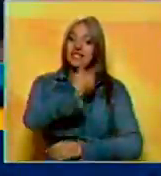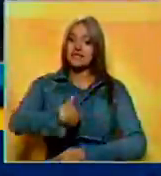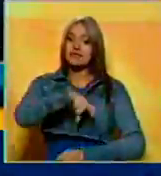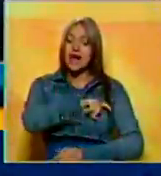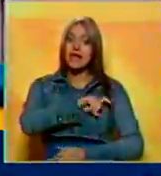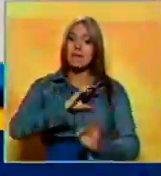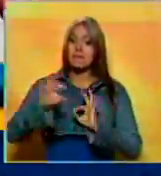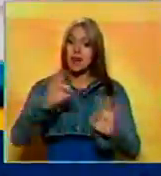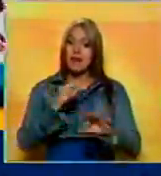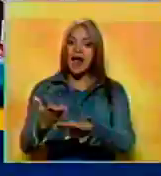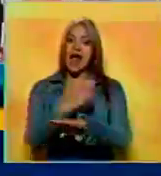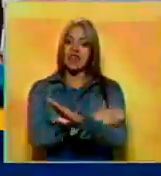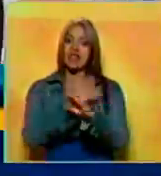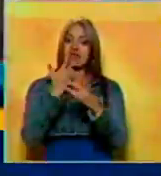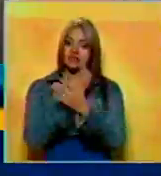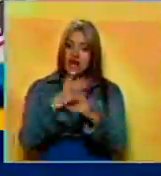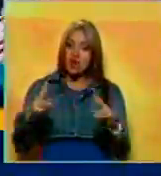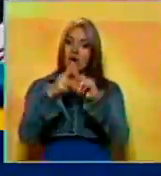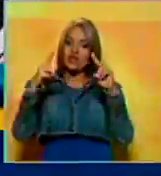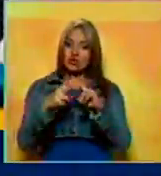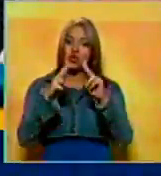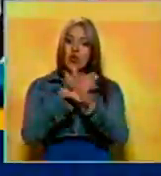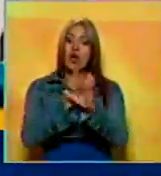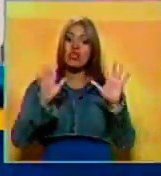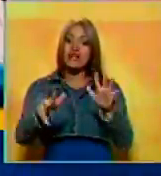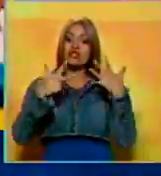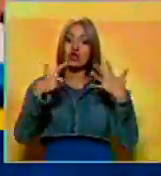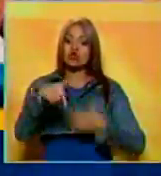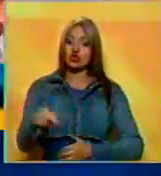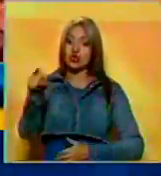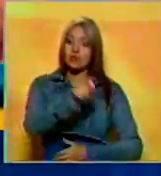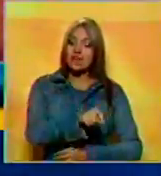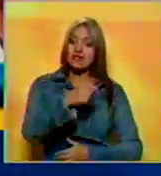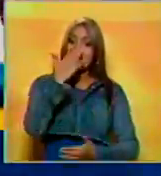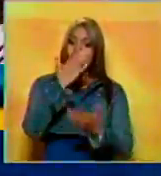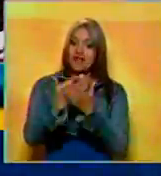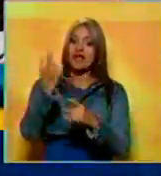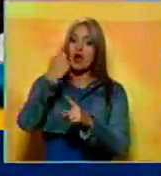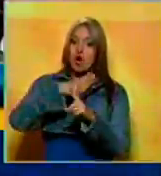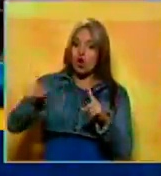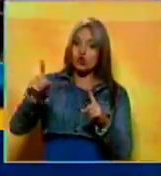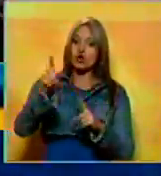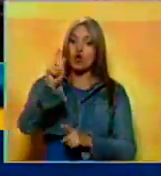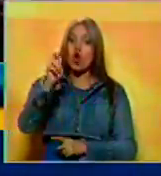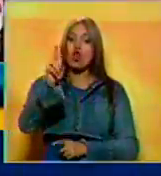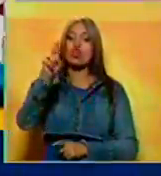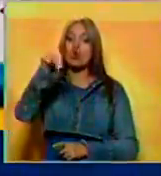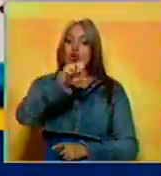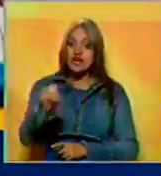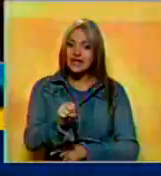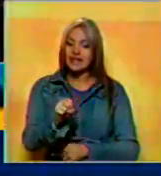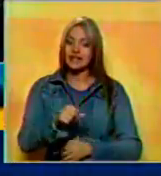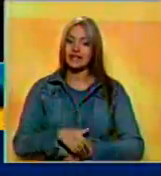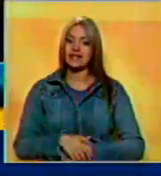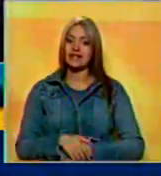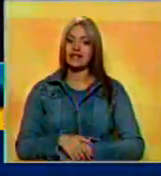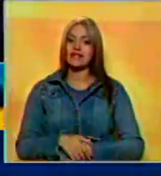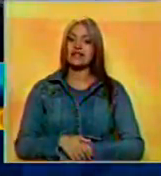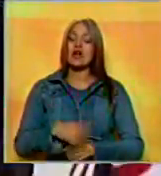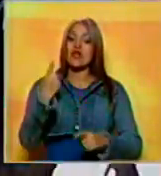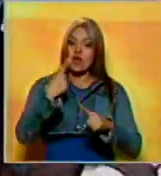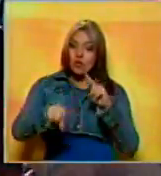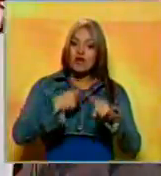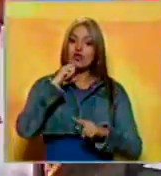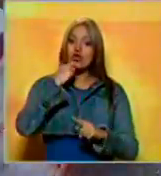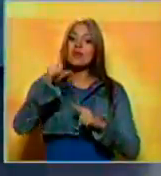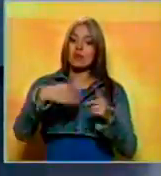de preparación. La selección debutará en el Mundial el 18 de este mes ante Túnez. Venezuela convierte el grupo D junto a Rusia